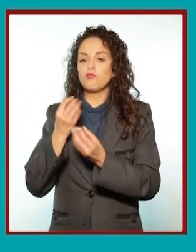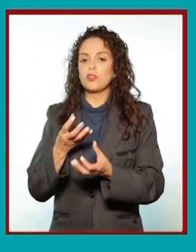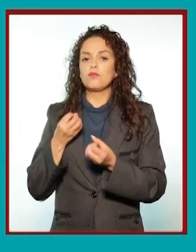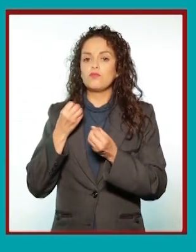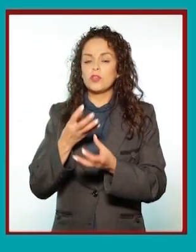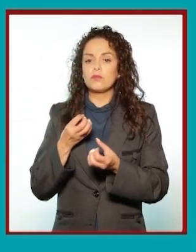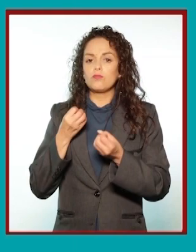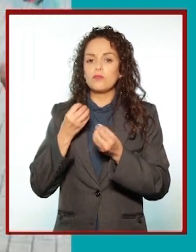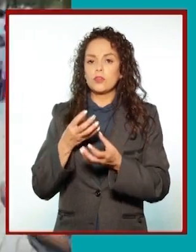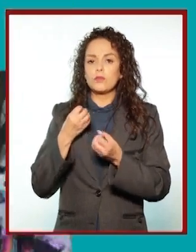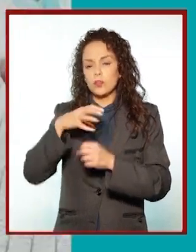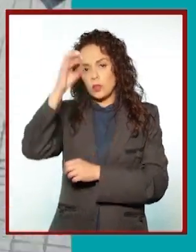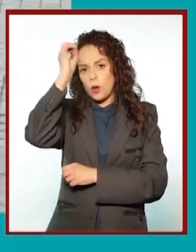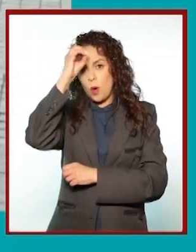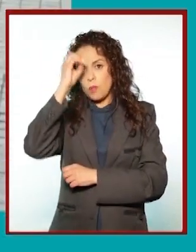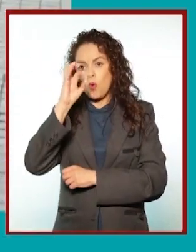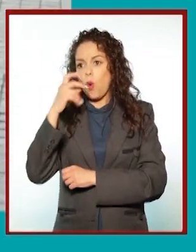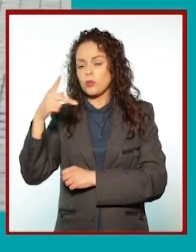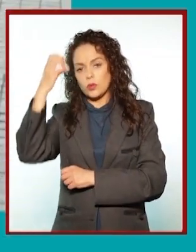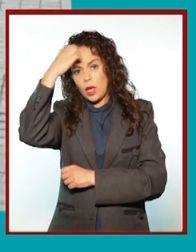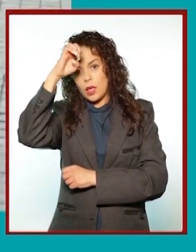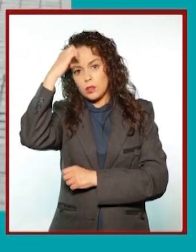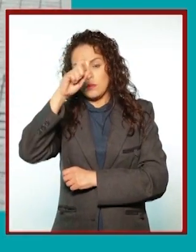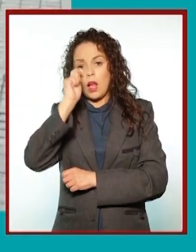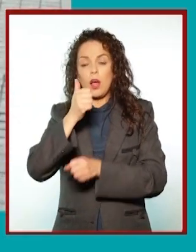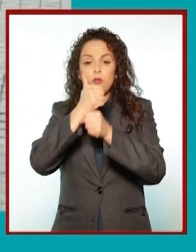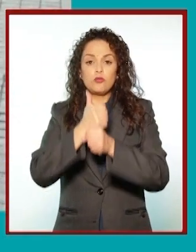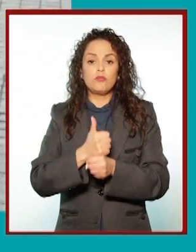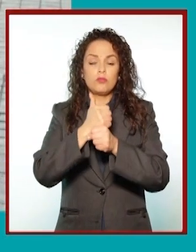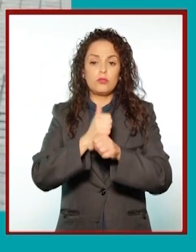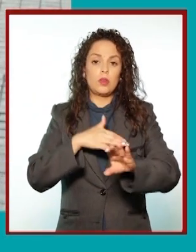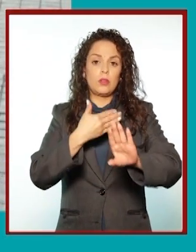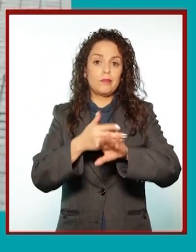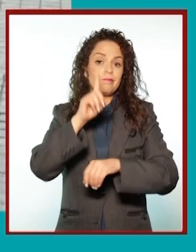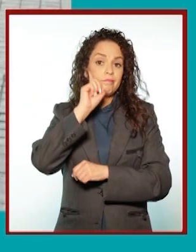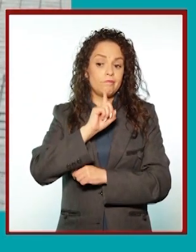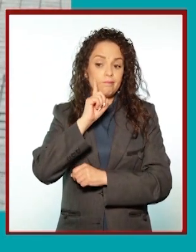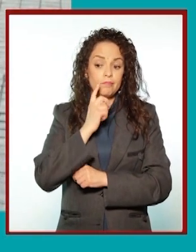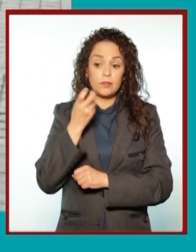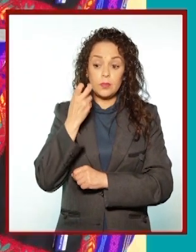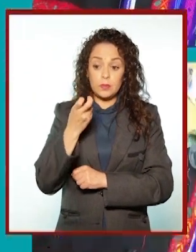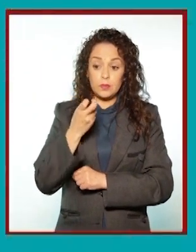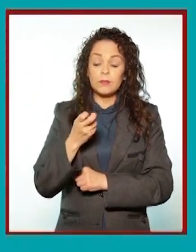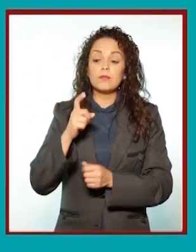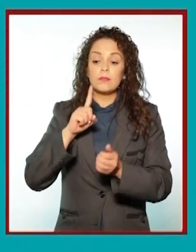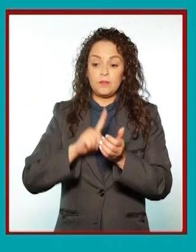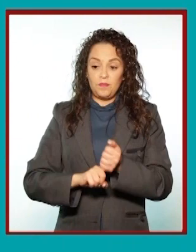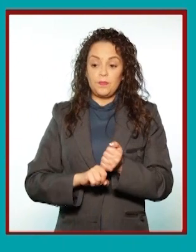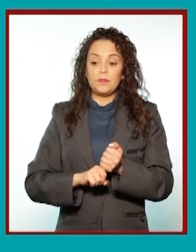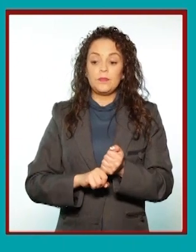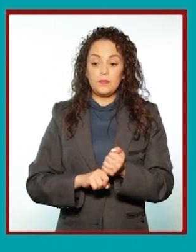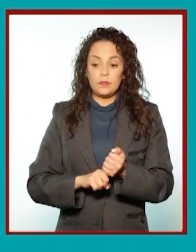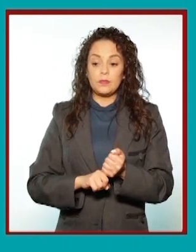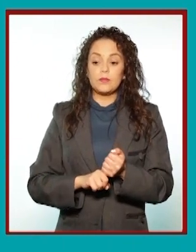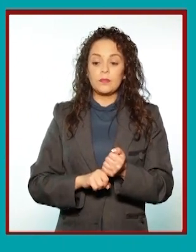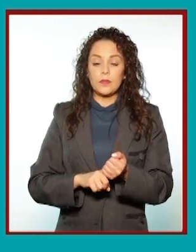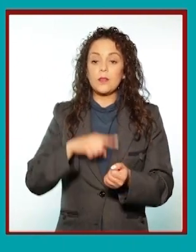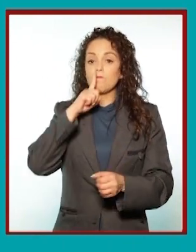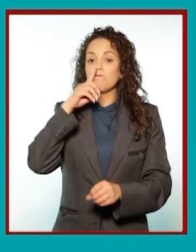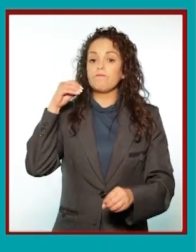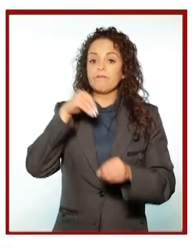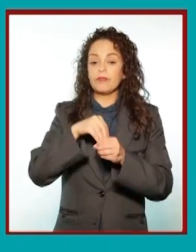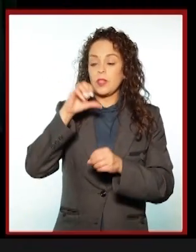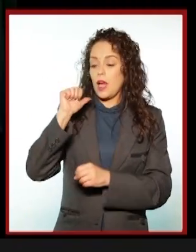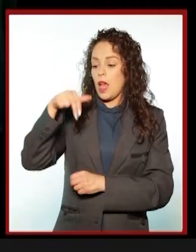aportar relatos que tengan que ver con experiencias de violencia de género. Esta participación es de manera textual y es de